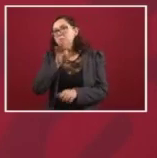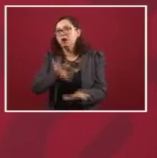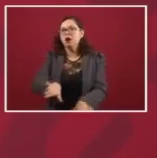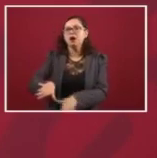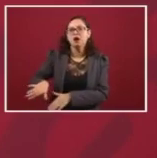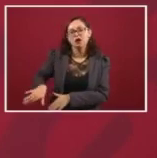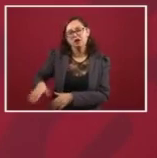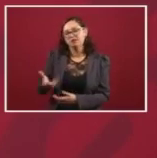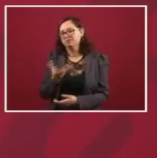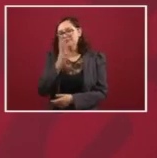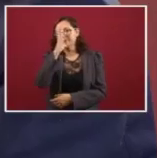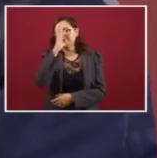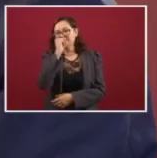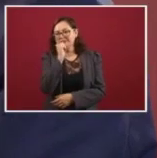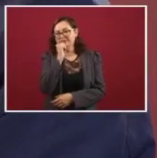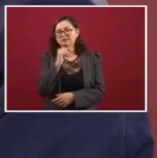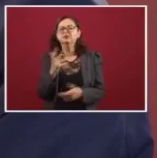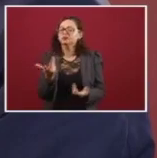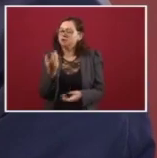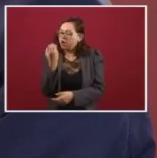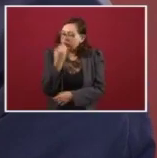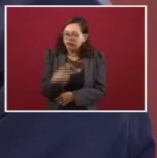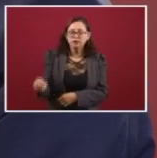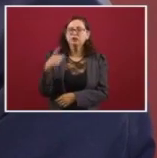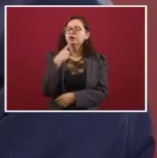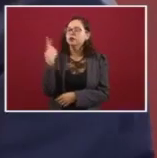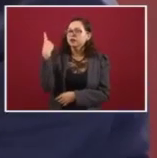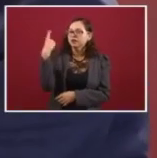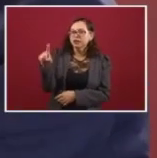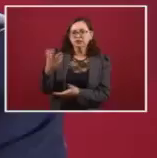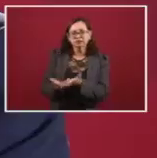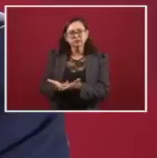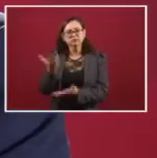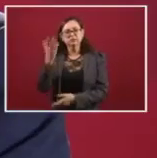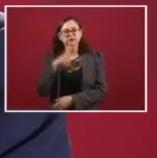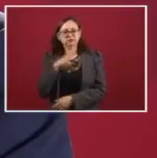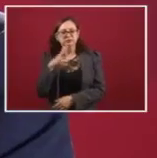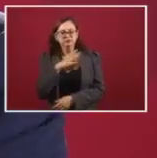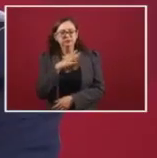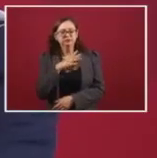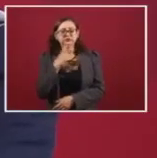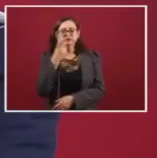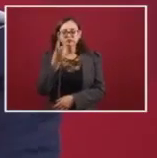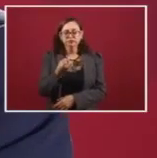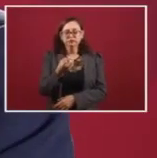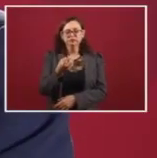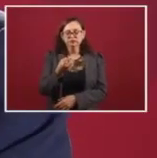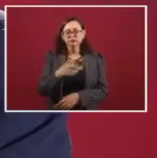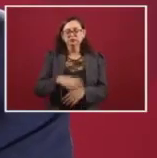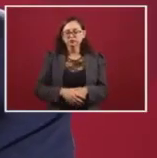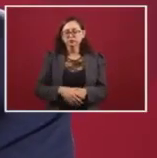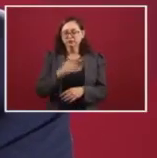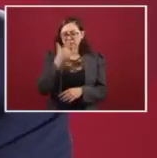datos, no hay cifra negra. Entonces eso es lo que está pasando, pero sí,